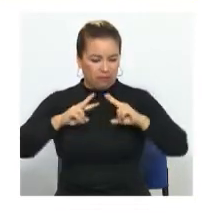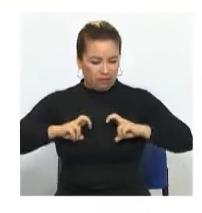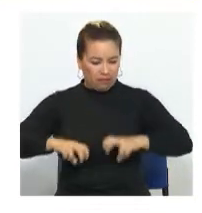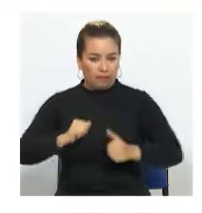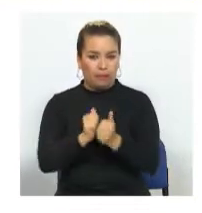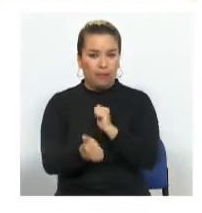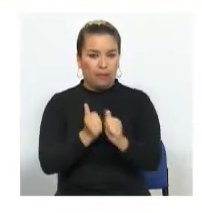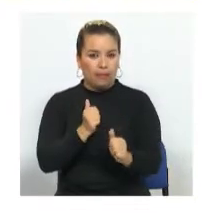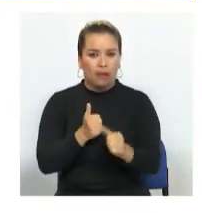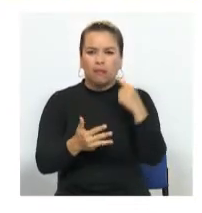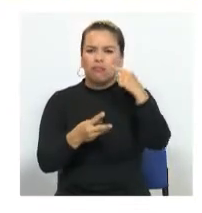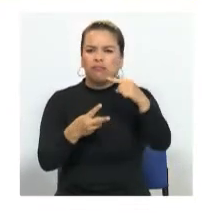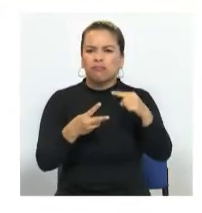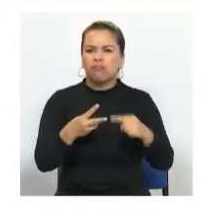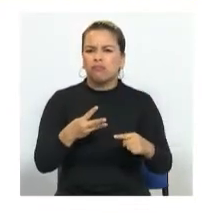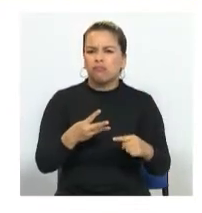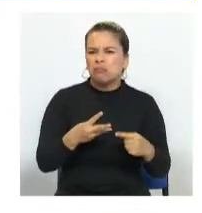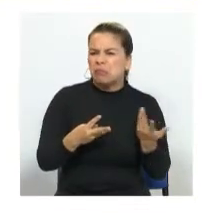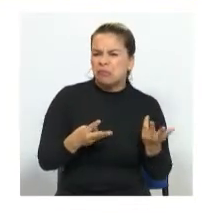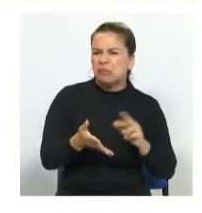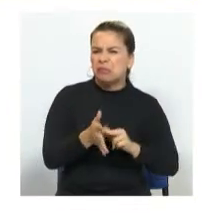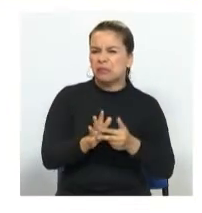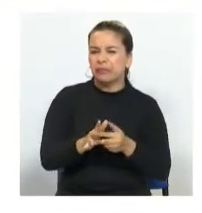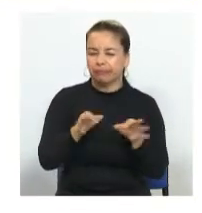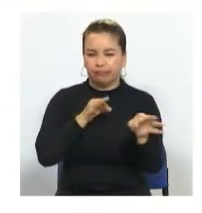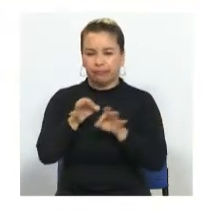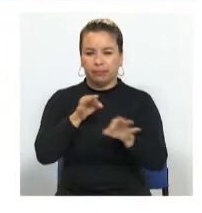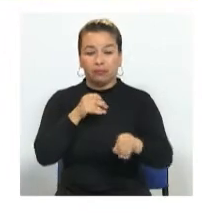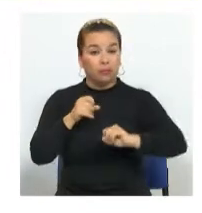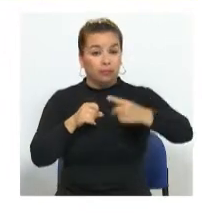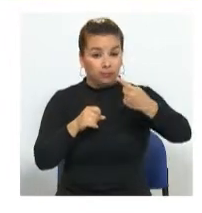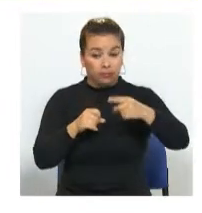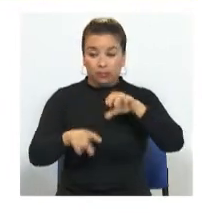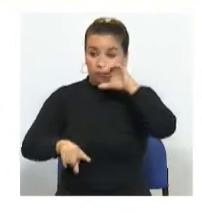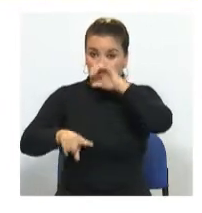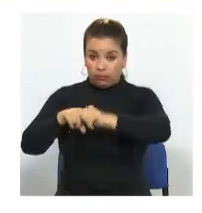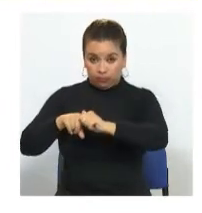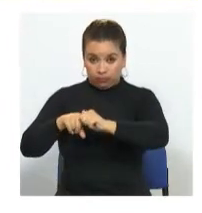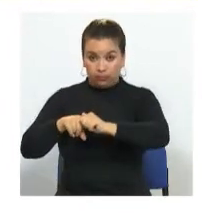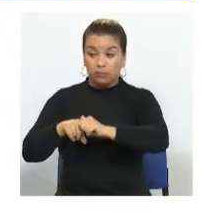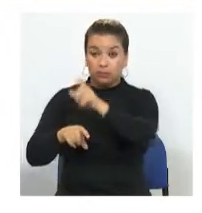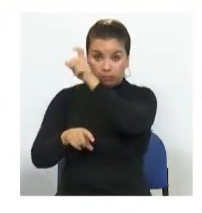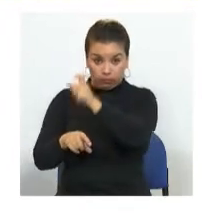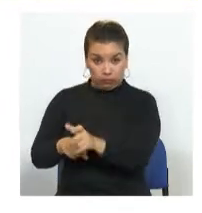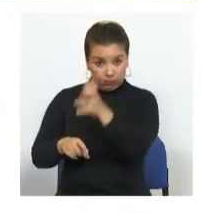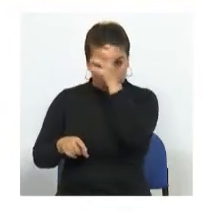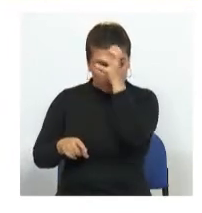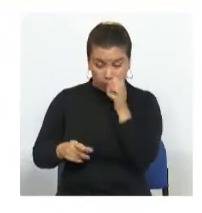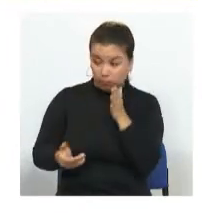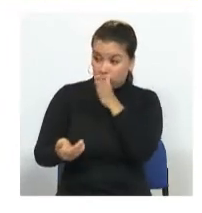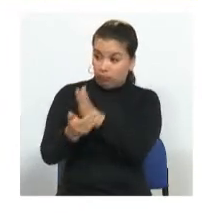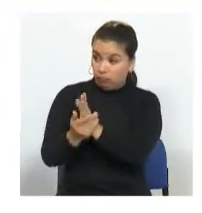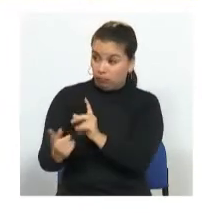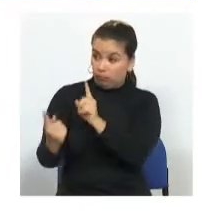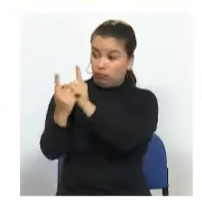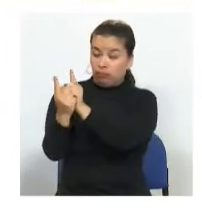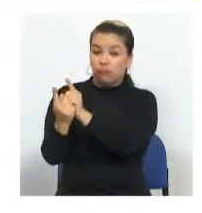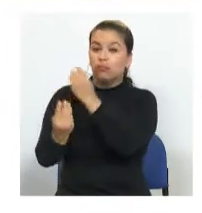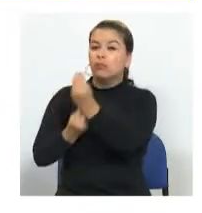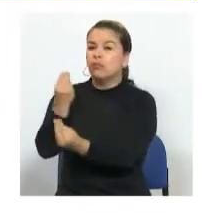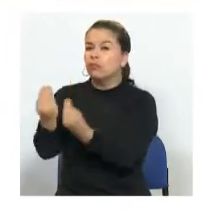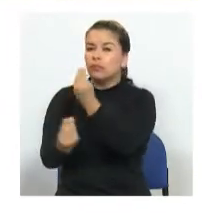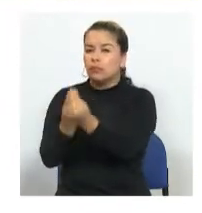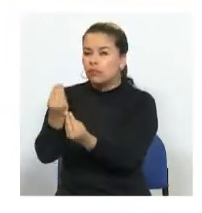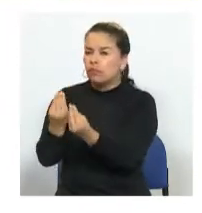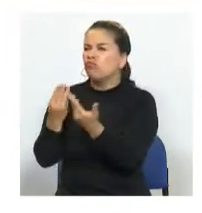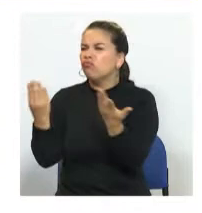consiste básicamente en una primera cita inicial con el especialista en la que se establecen cuáles son los